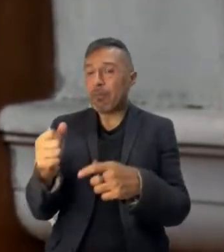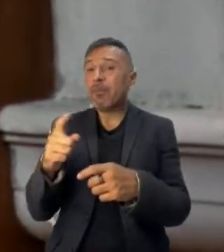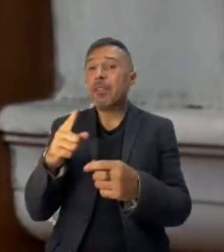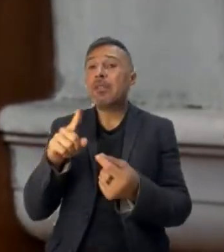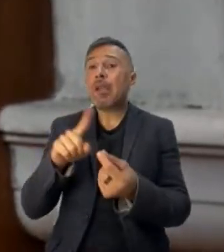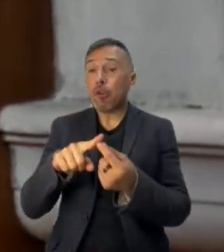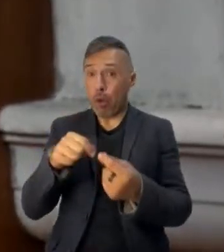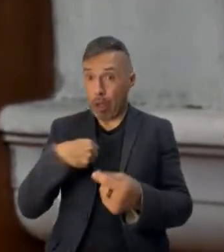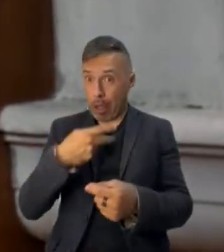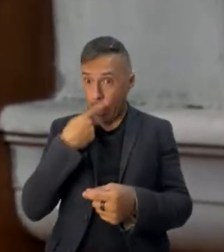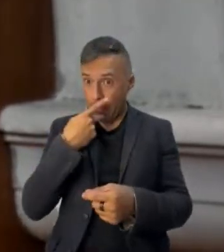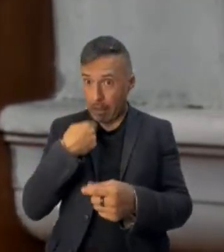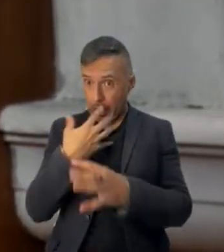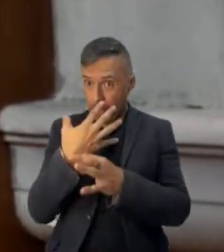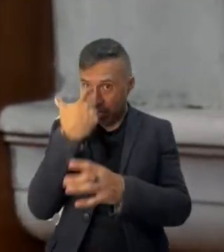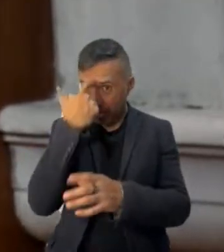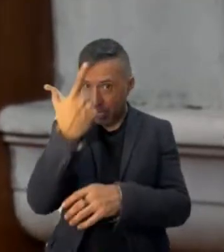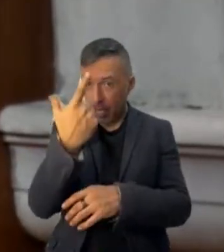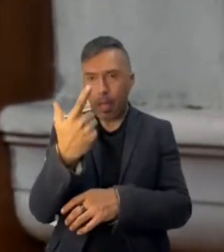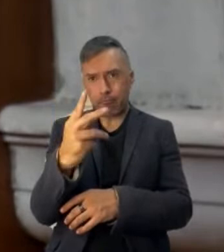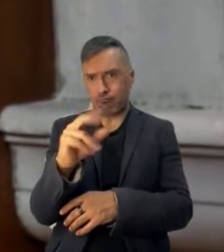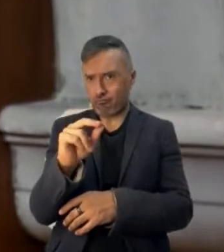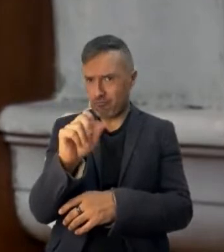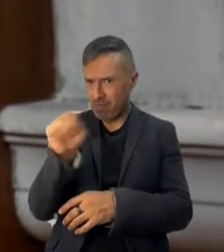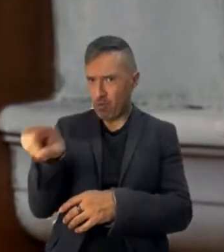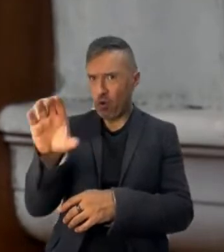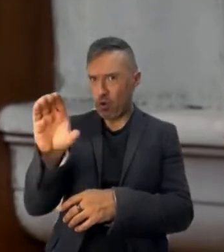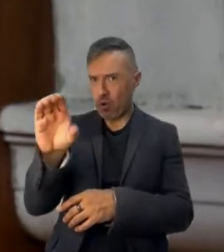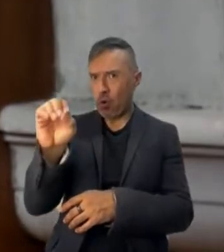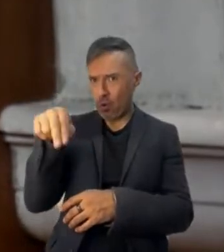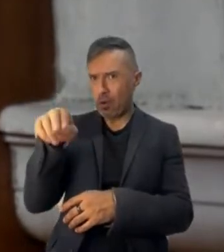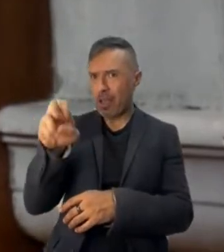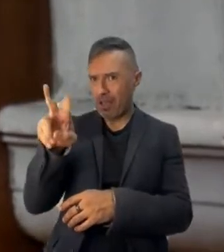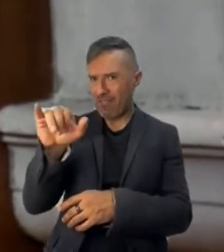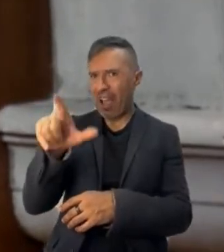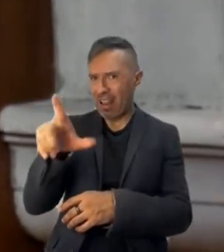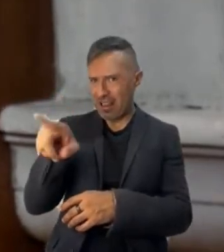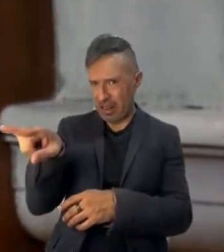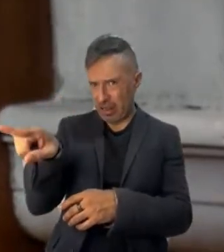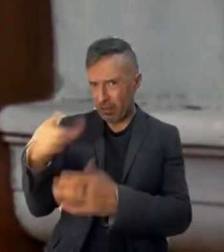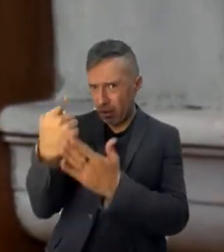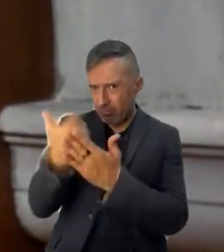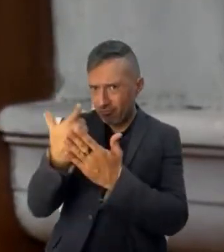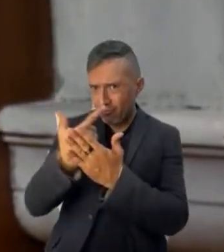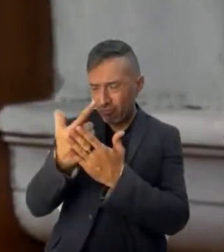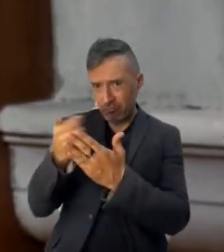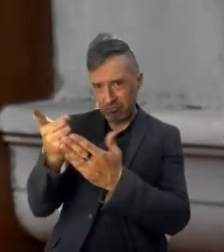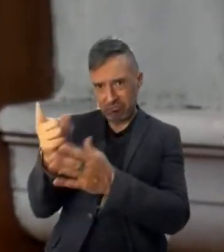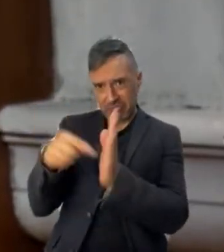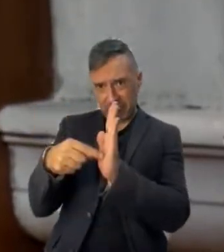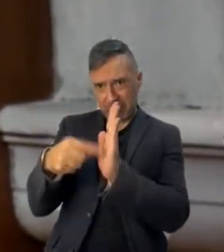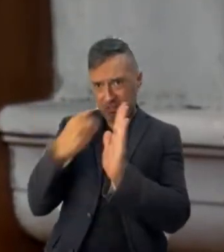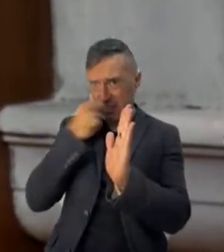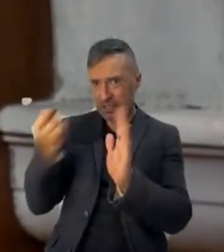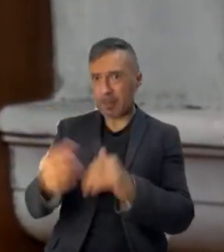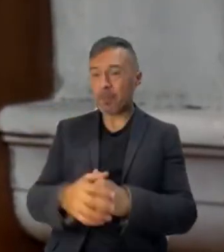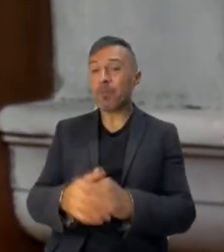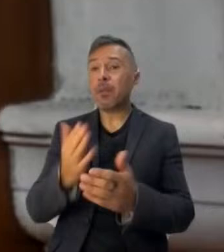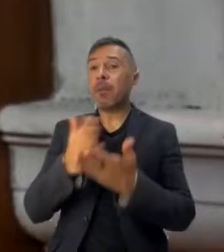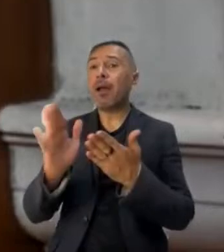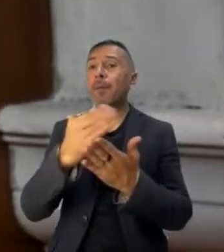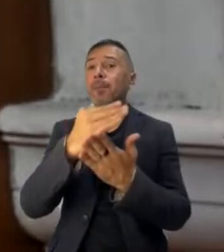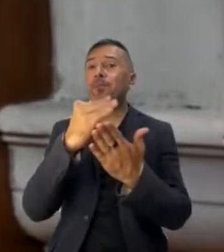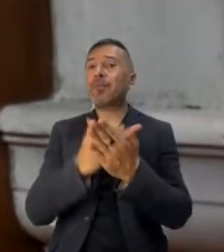Entonces, en el pilar de educación, Si bien es cierto, ha